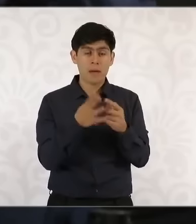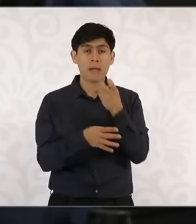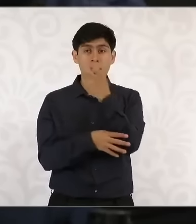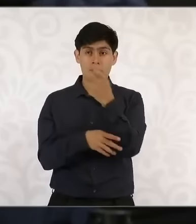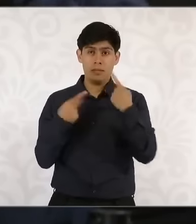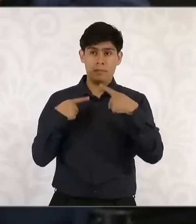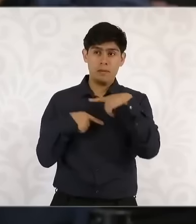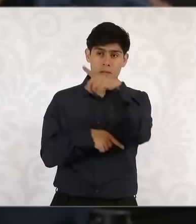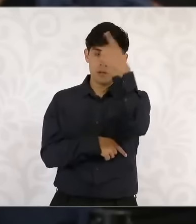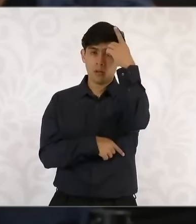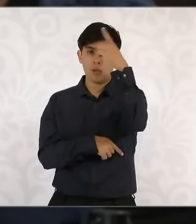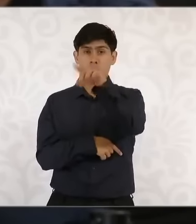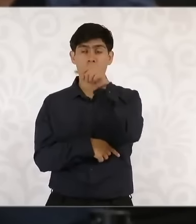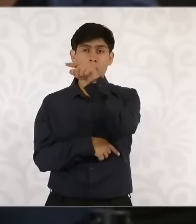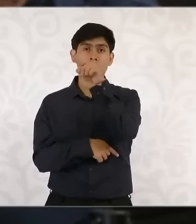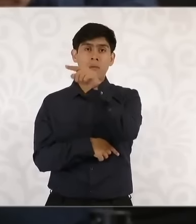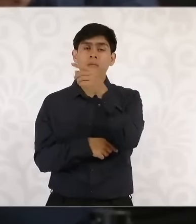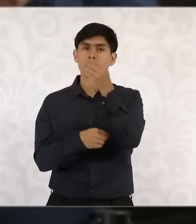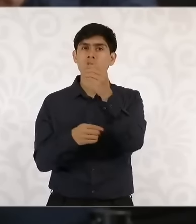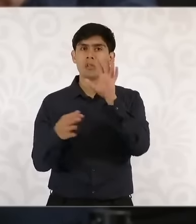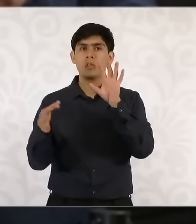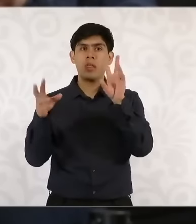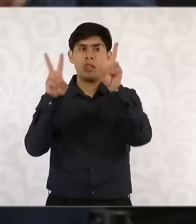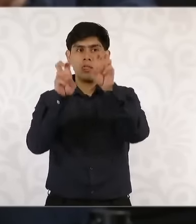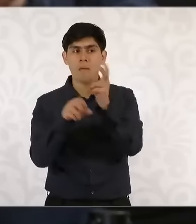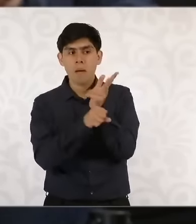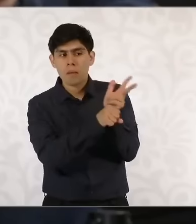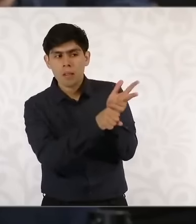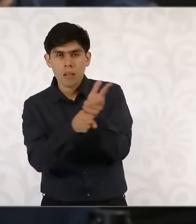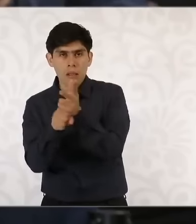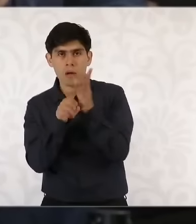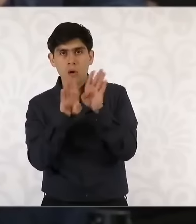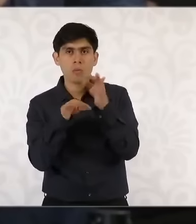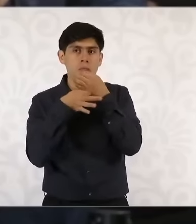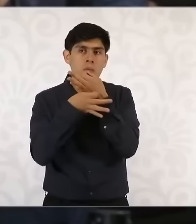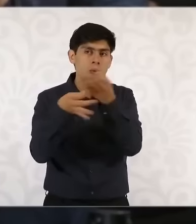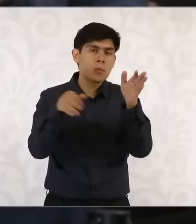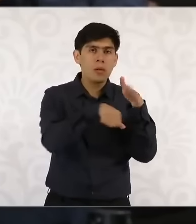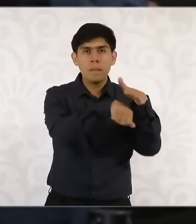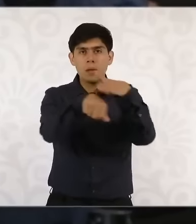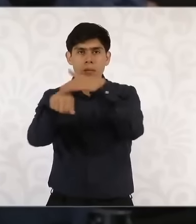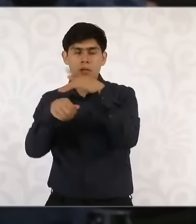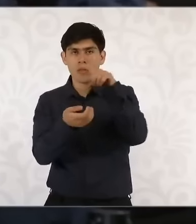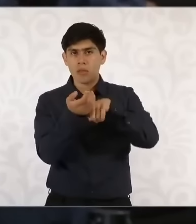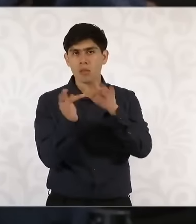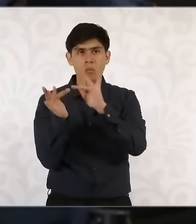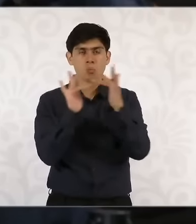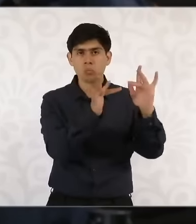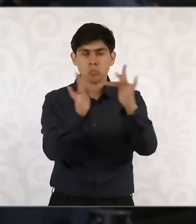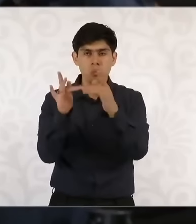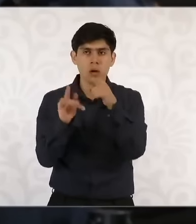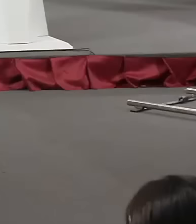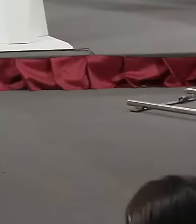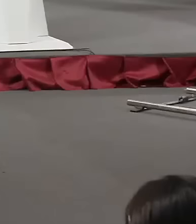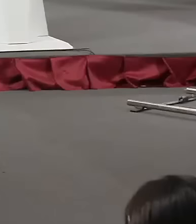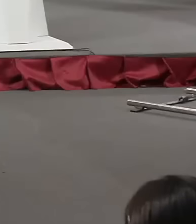de este medio digital que ha tenido mucho que ver en esta parte mediática, en las redes sociales, todo esto, y que